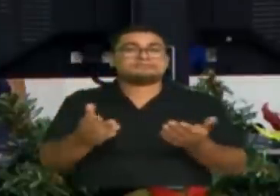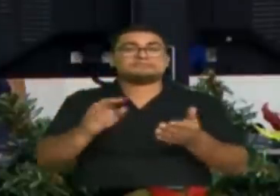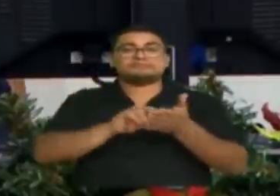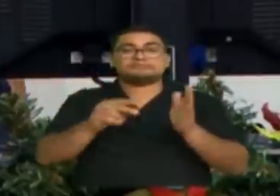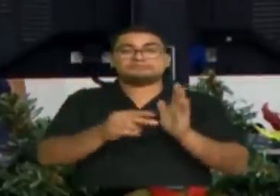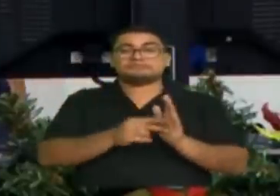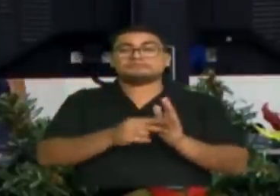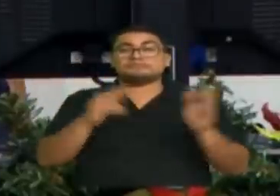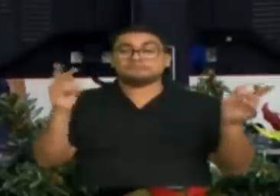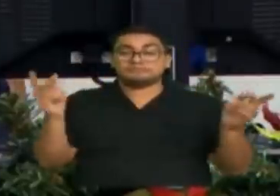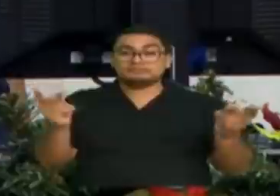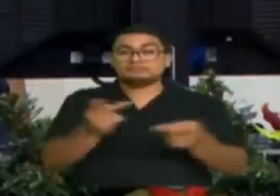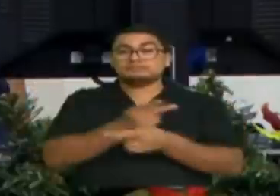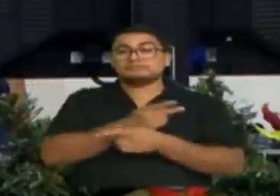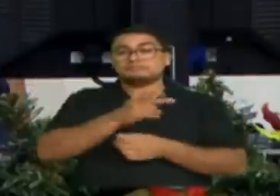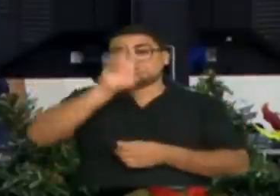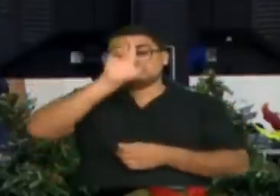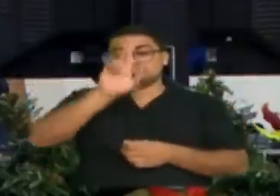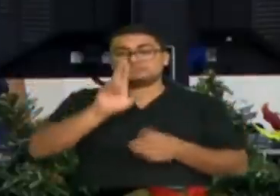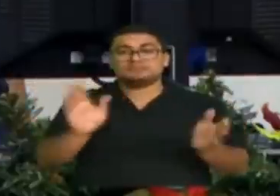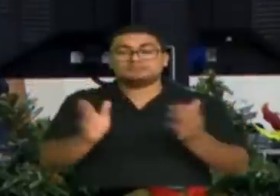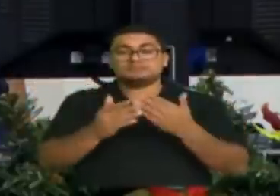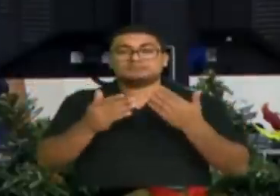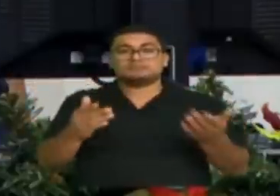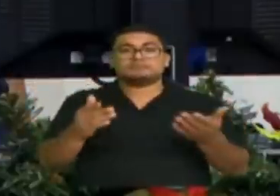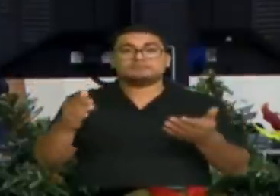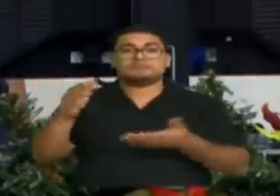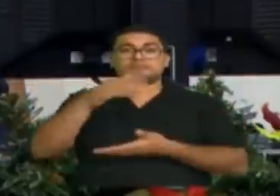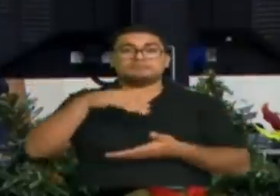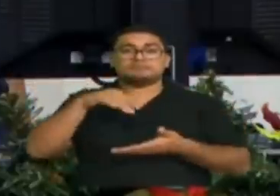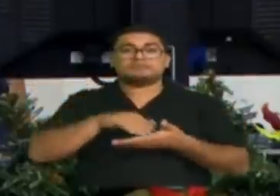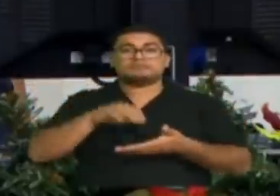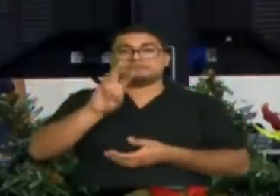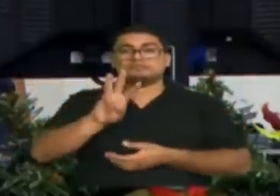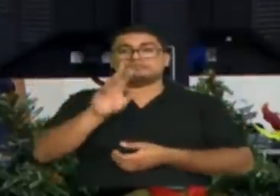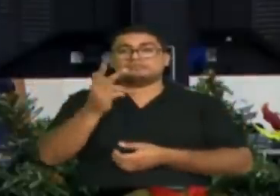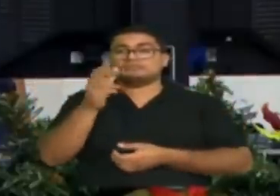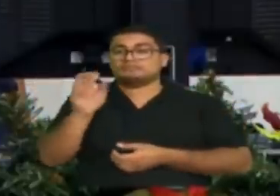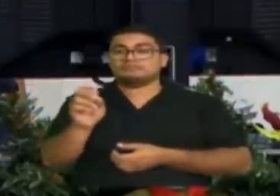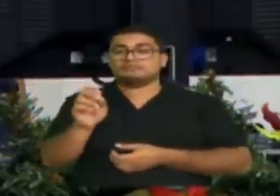un atentado inmoral contra los trabajadores de la sede central del 380,